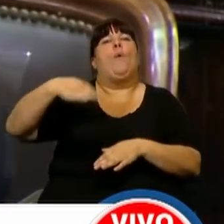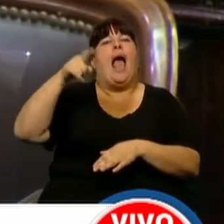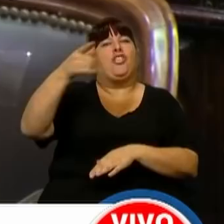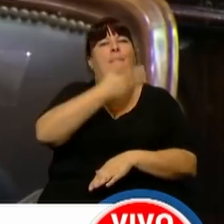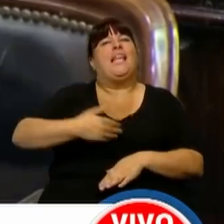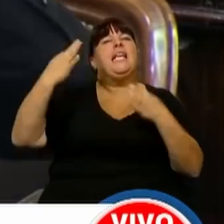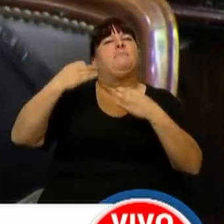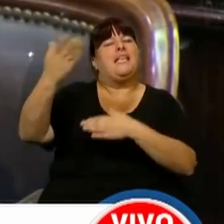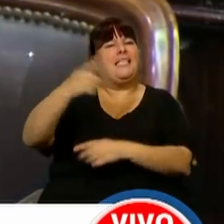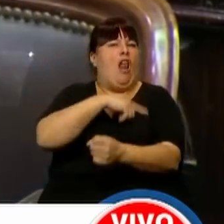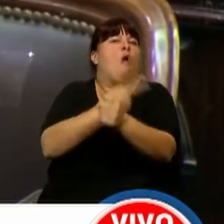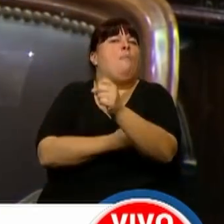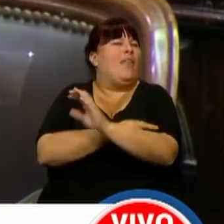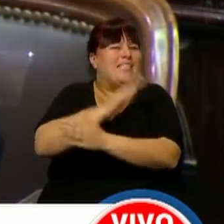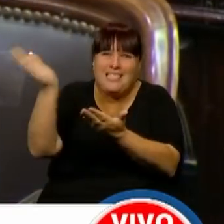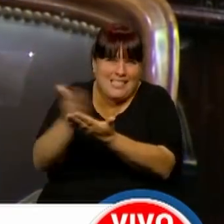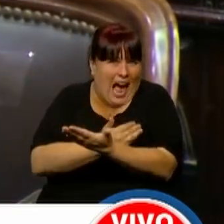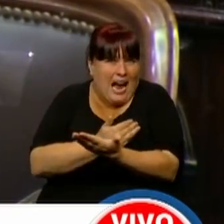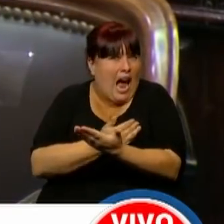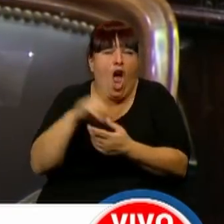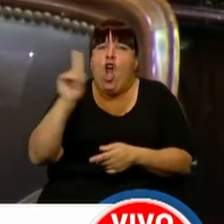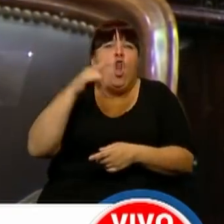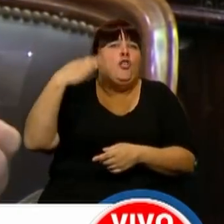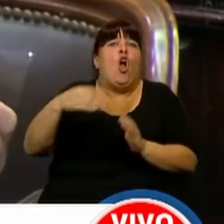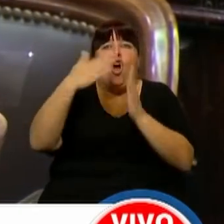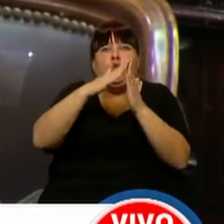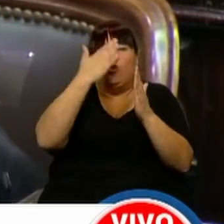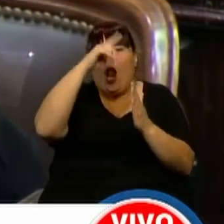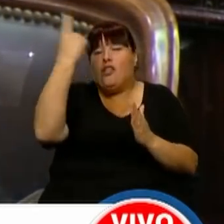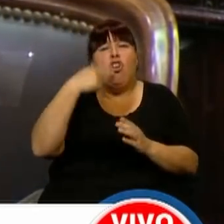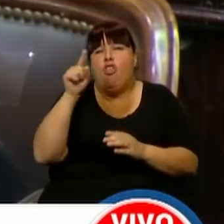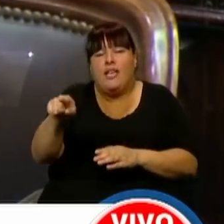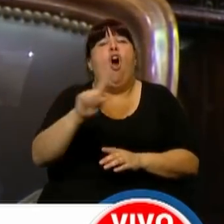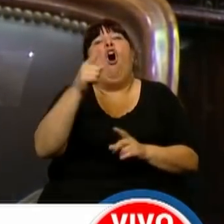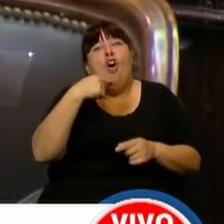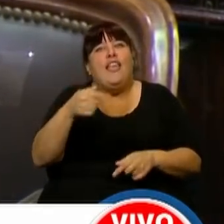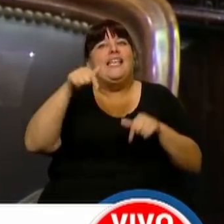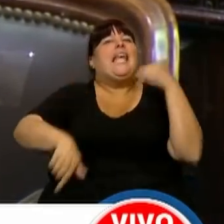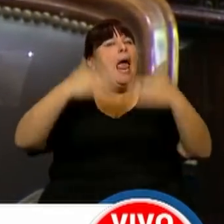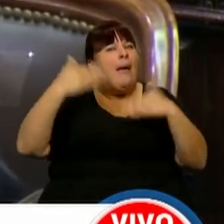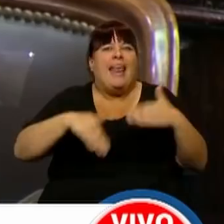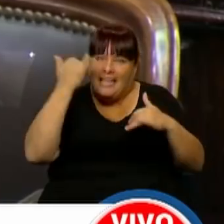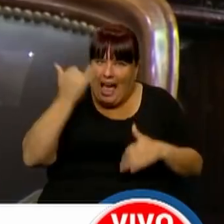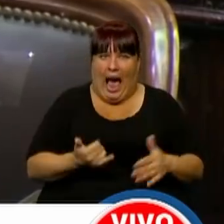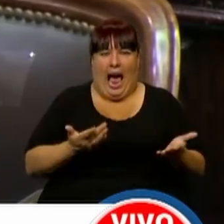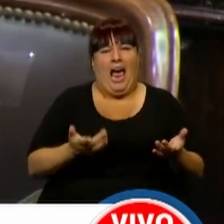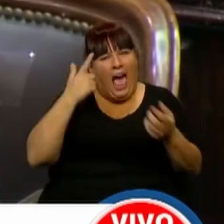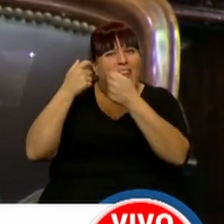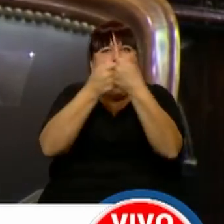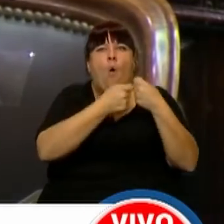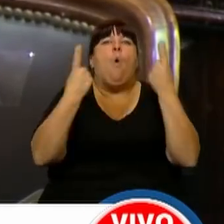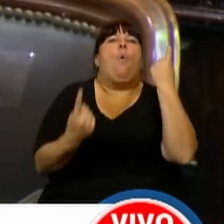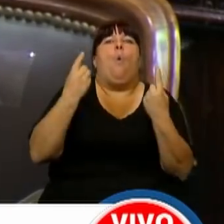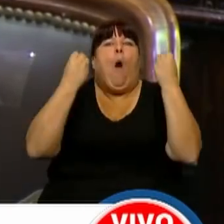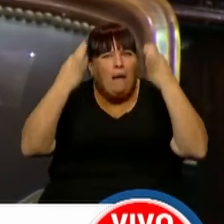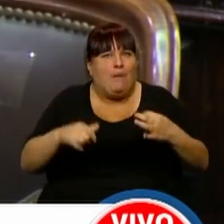dan al presidente, retírenlas, no le corresponde por la Constitución, o digan que estamos en una emergencia. Pónganse de acuerdo en cuál de las